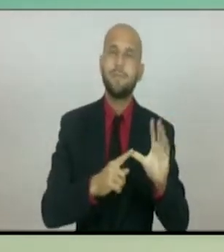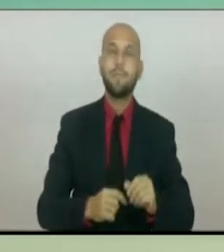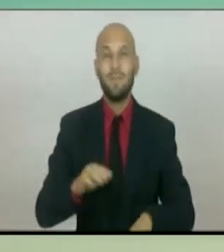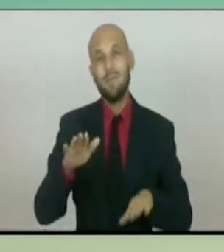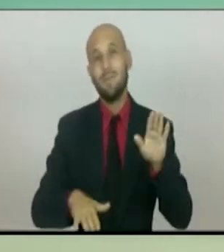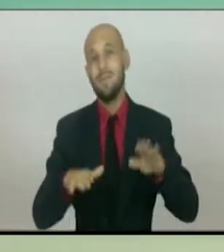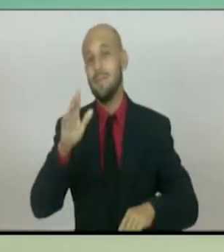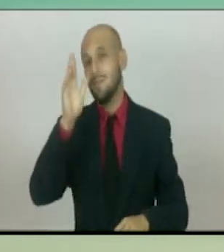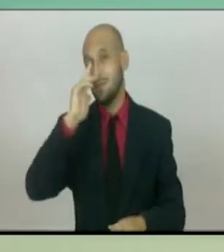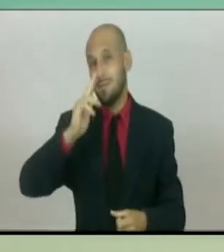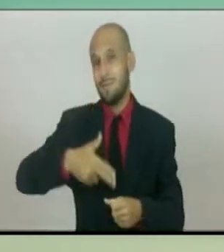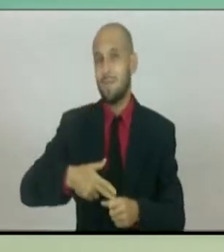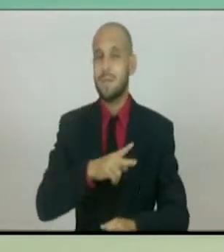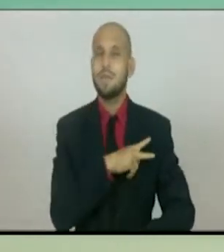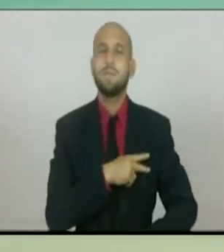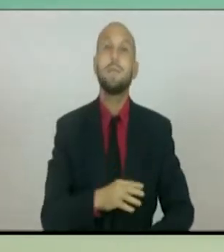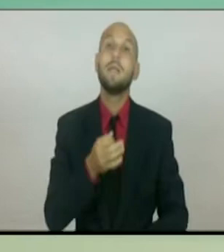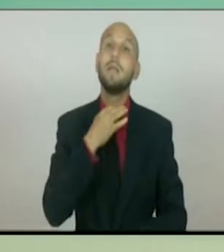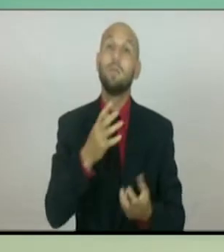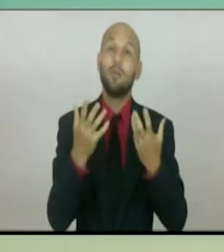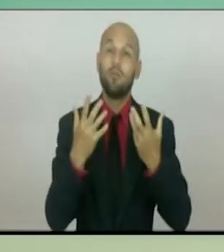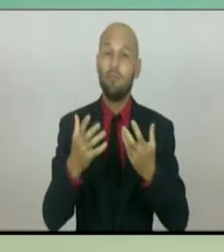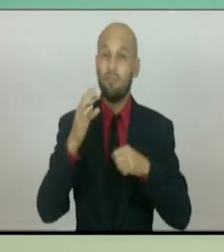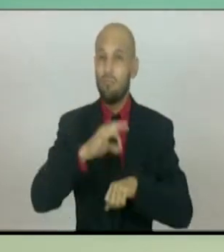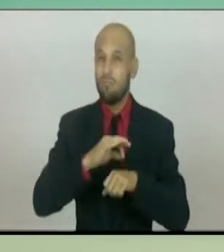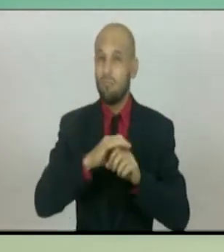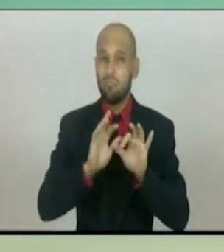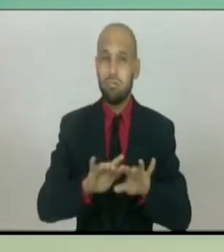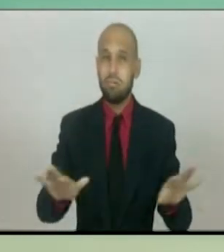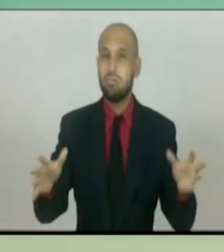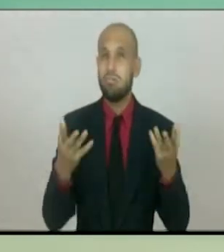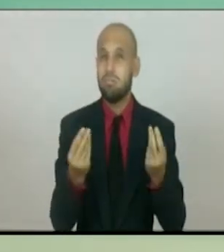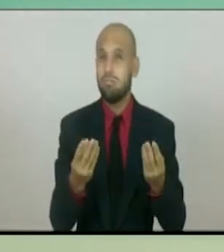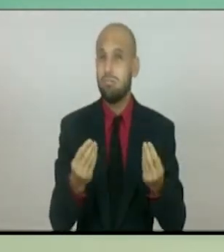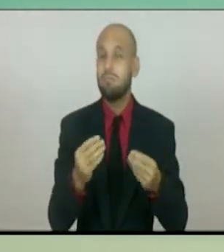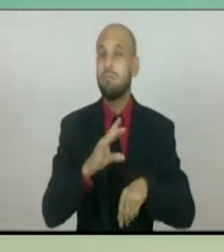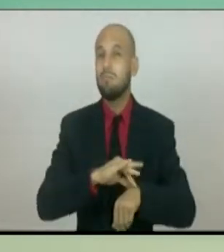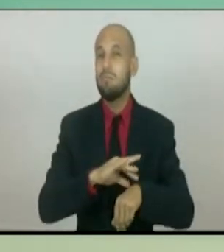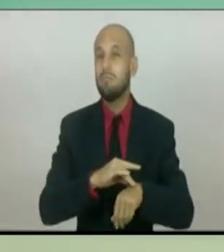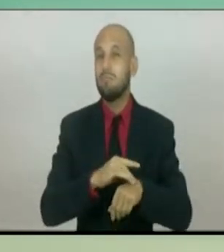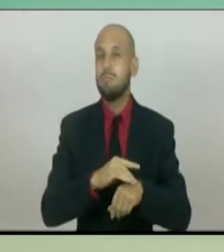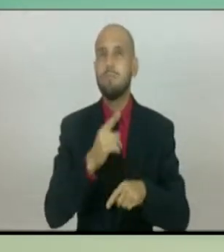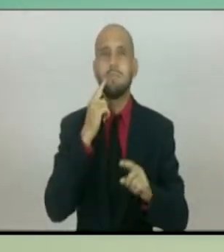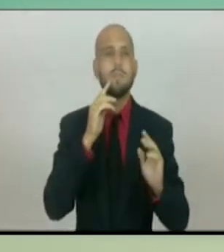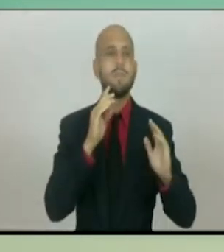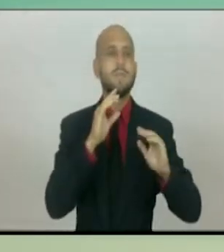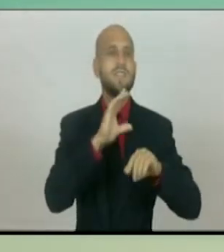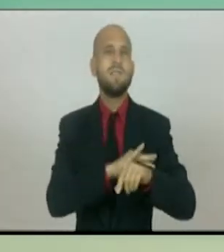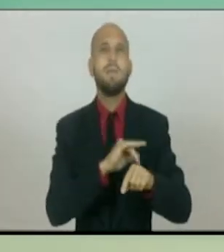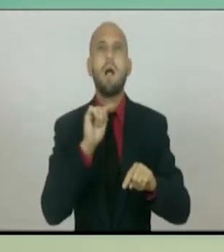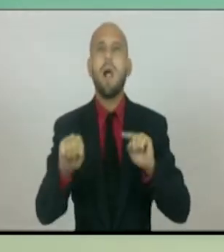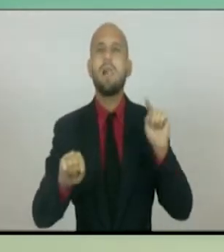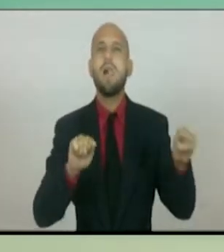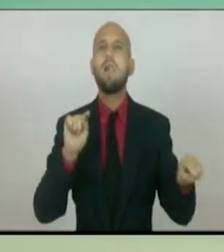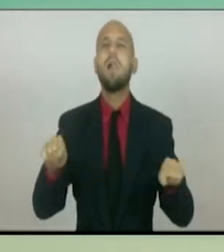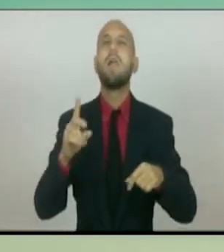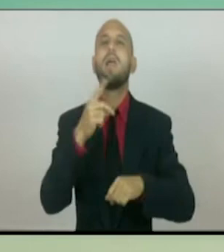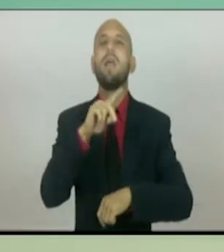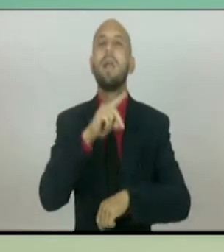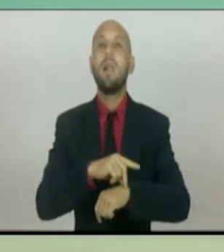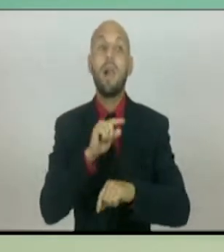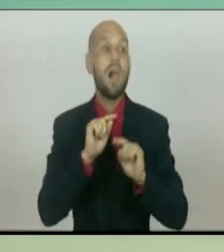con alta infestación por Aedes o de alto riesgo, que son manzanas que tienen más de dos casos de dengue, entonces ahí hacemos